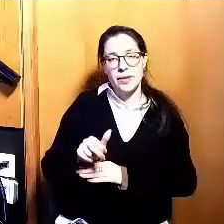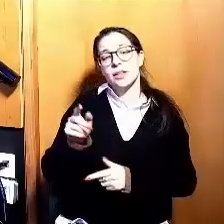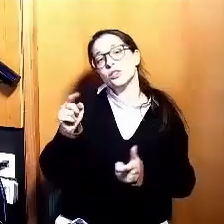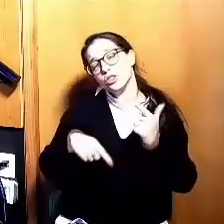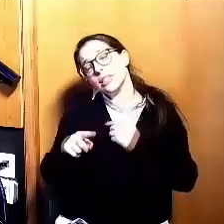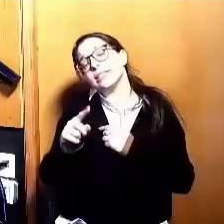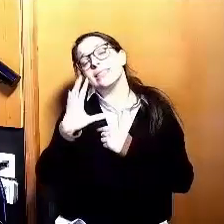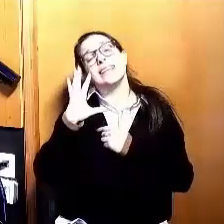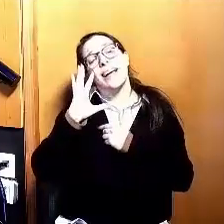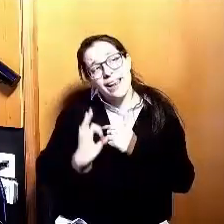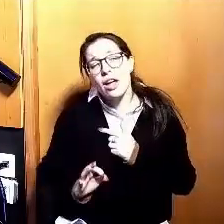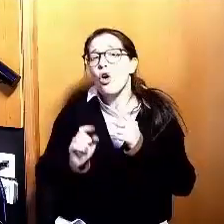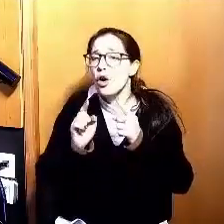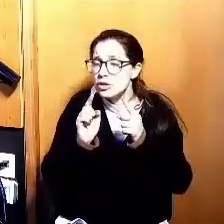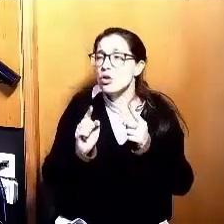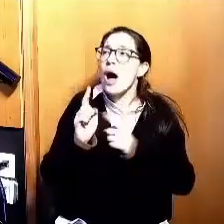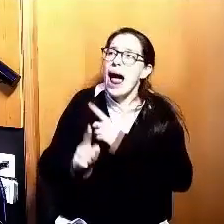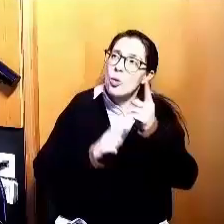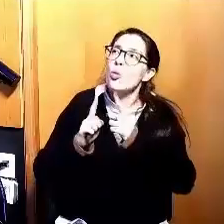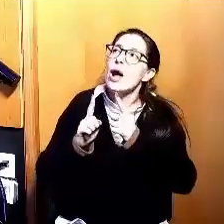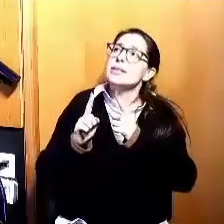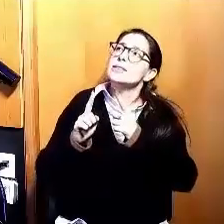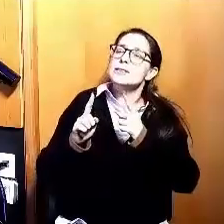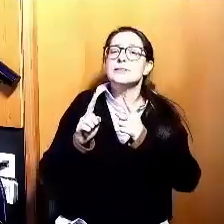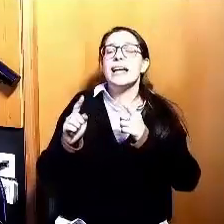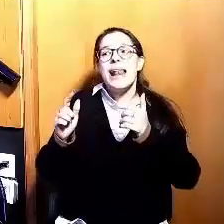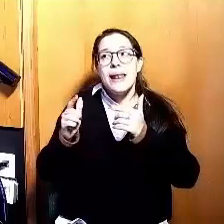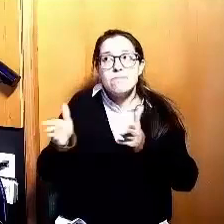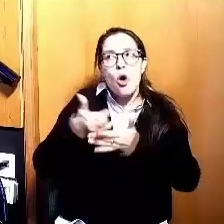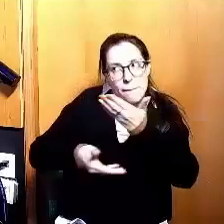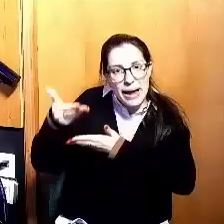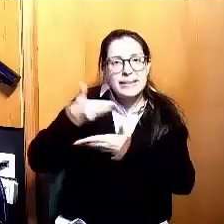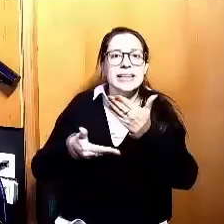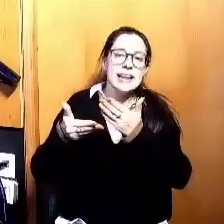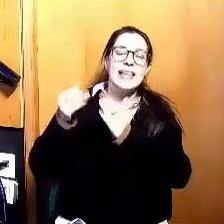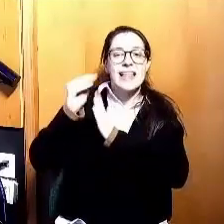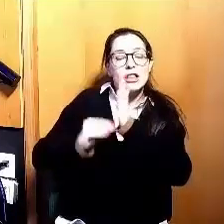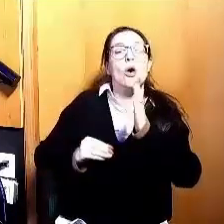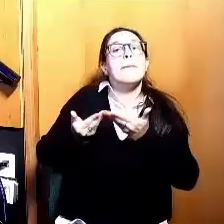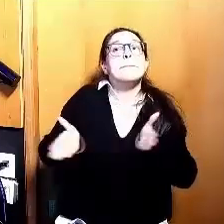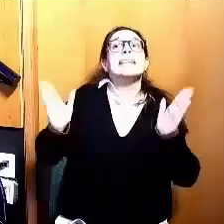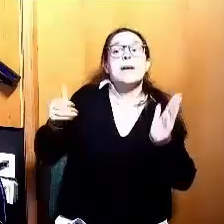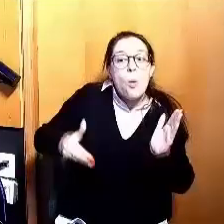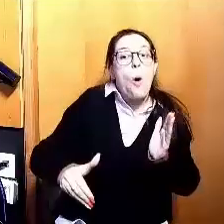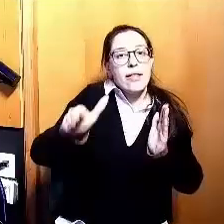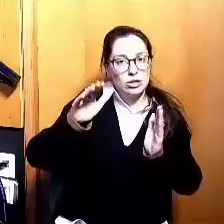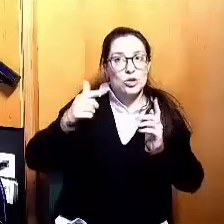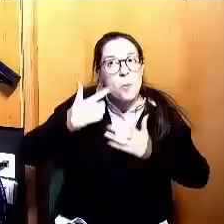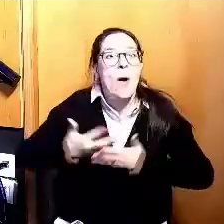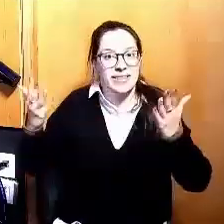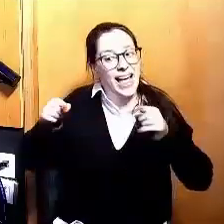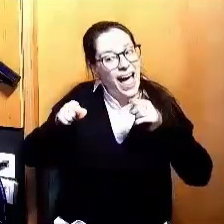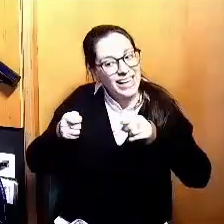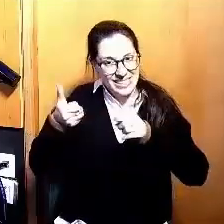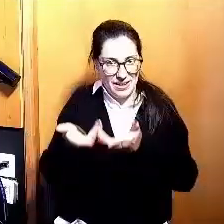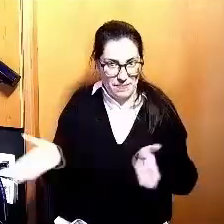que estamos todavía en algunos contextos aprendiendo, ¿no? La apertura de datos empieza cuando se abren los datos. Y es todo ese